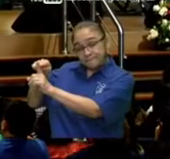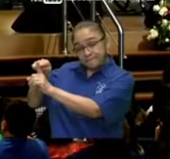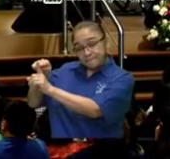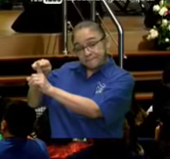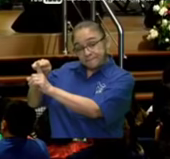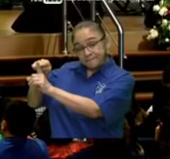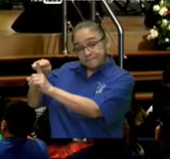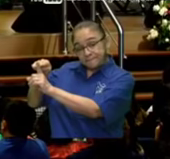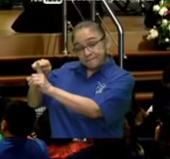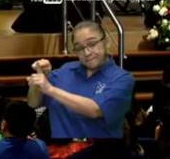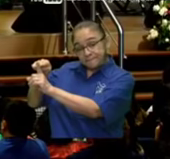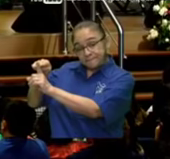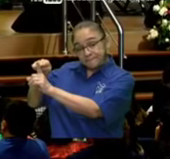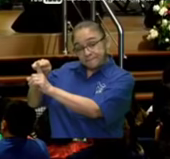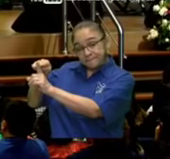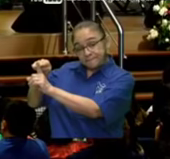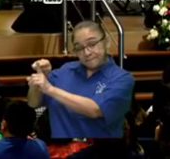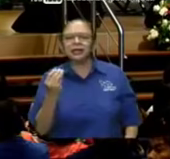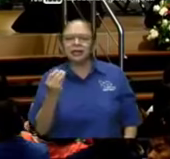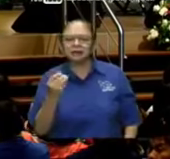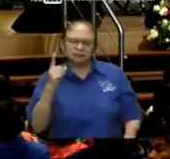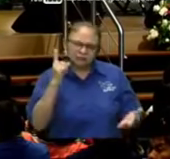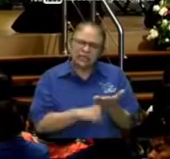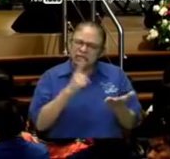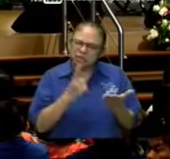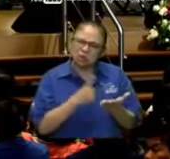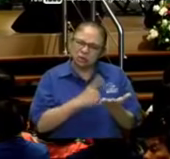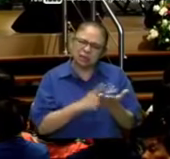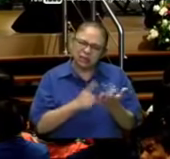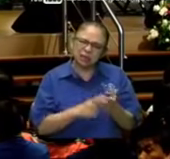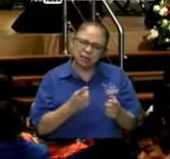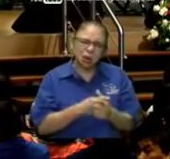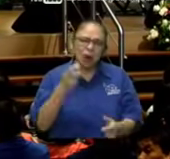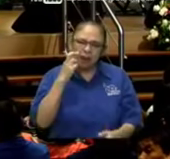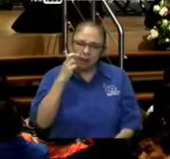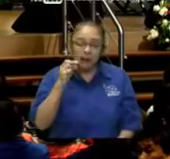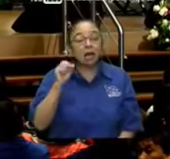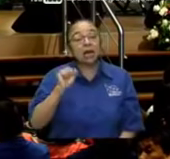Entonces, ¿por qué alegar y decir, nunca me has dado nada?